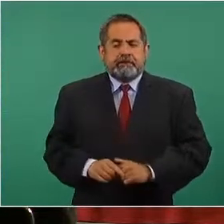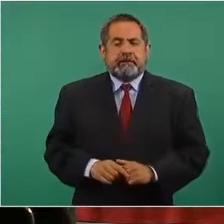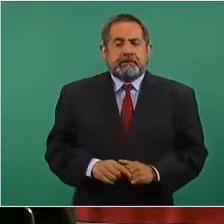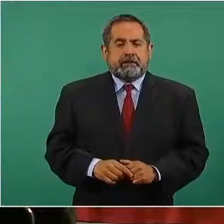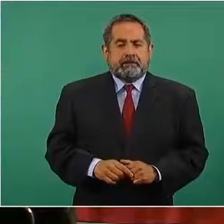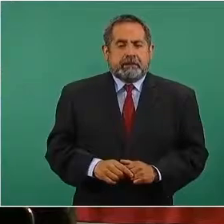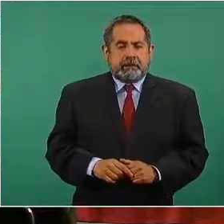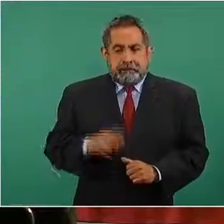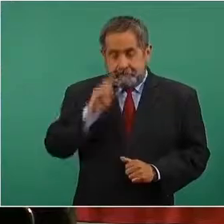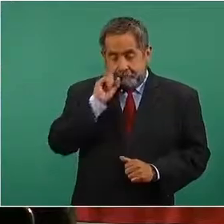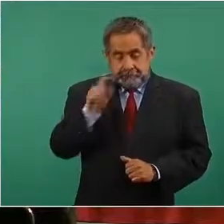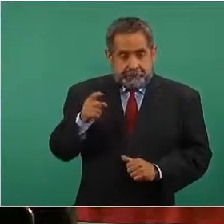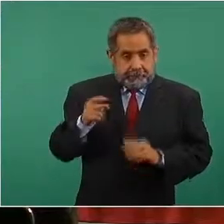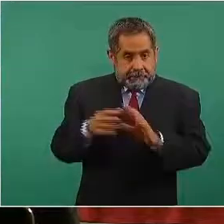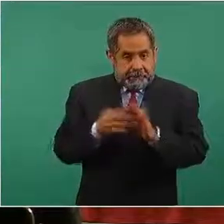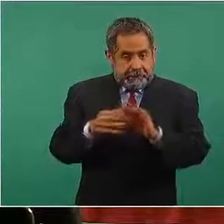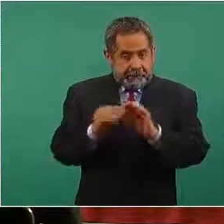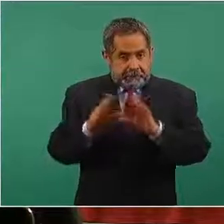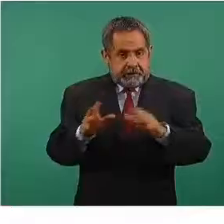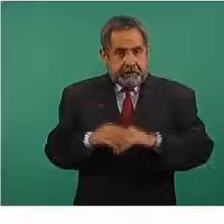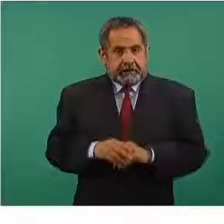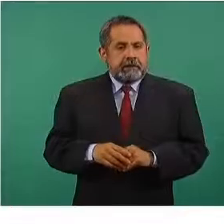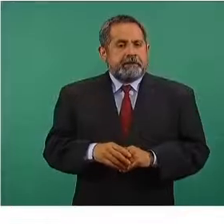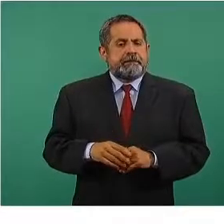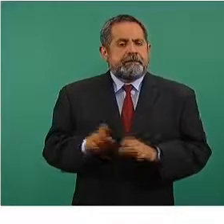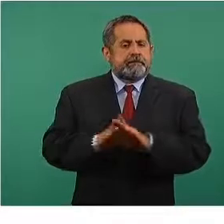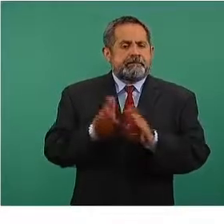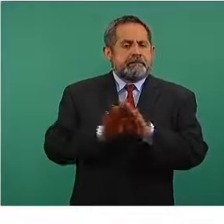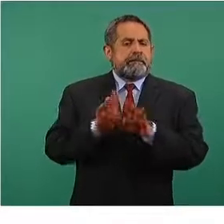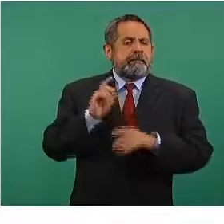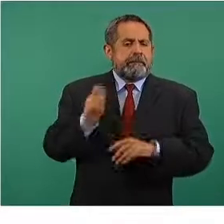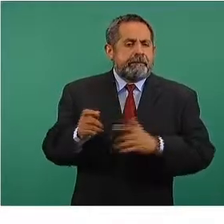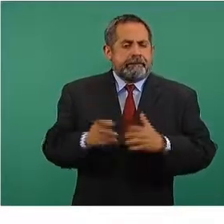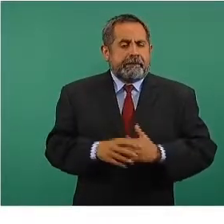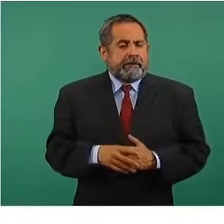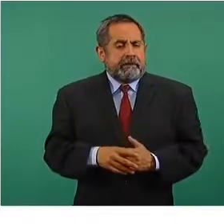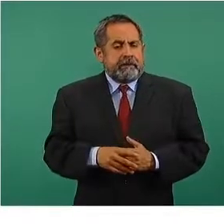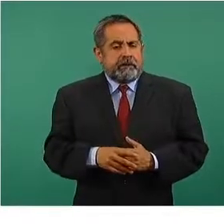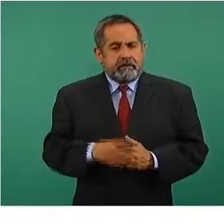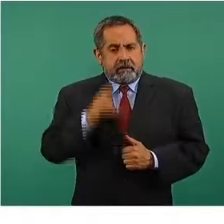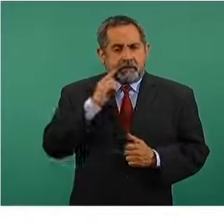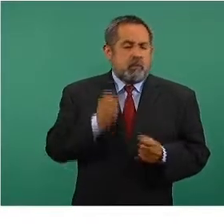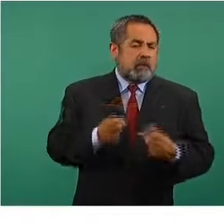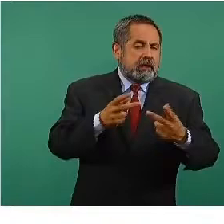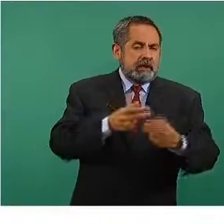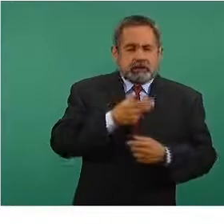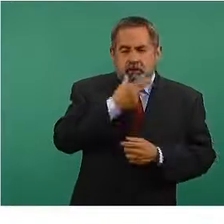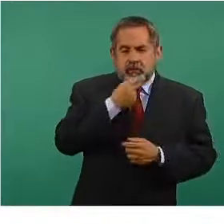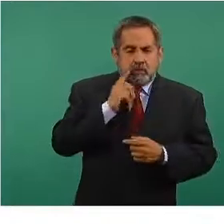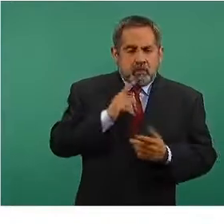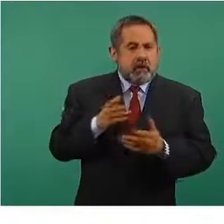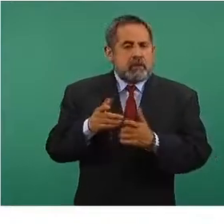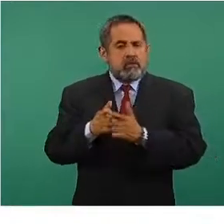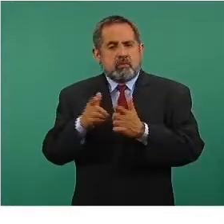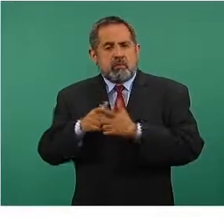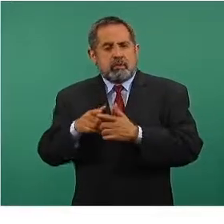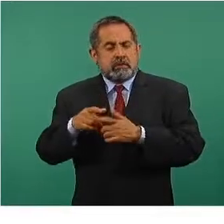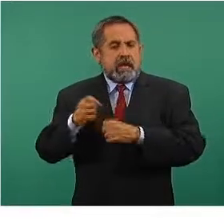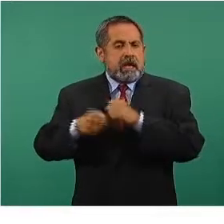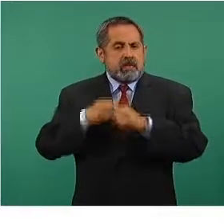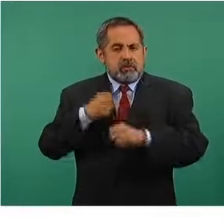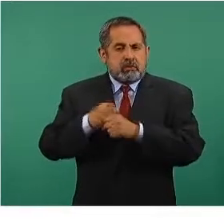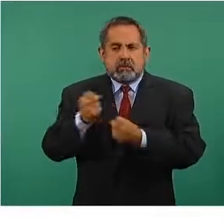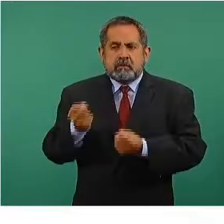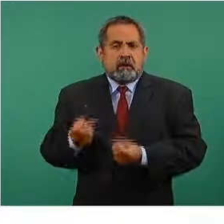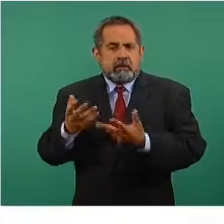Estos mismos números los podemos ver, no me voy a ir al detalle, pero lo podemos ver igual por sexo o por grupos de edad.